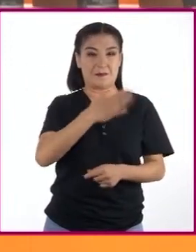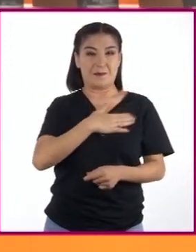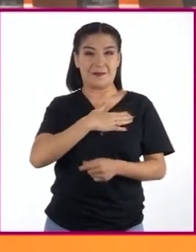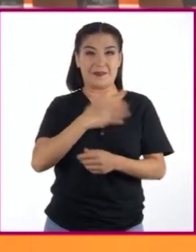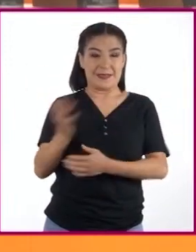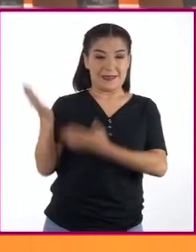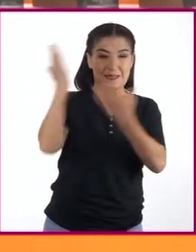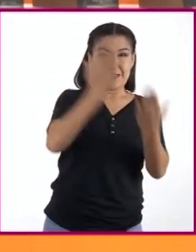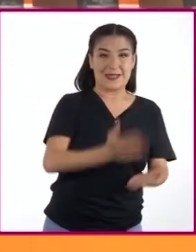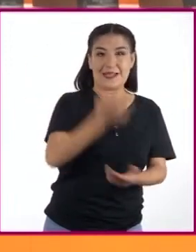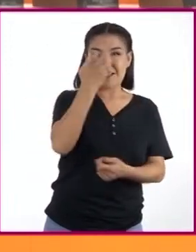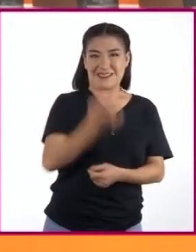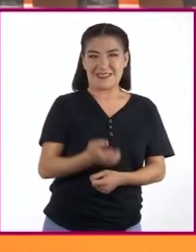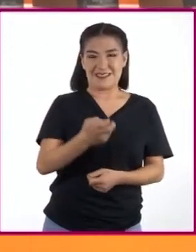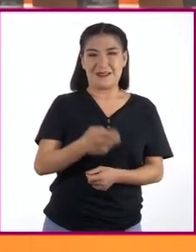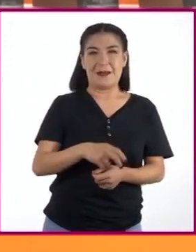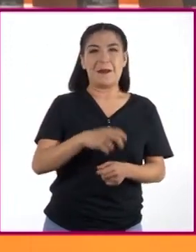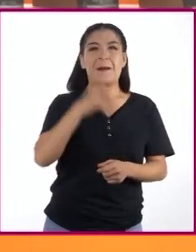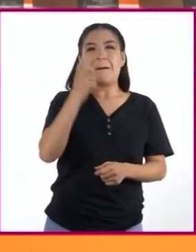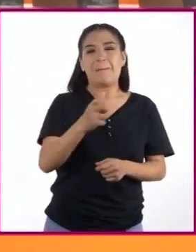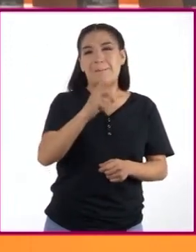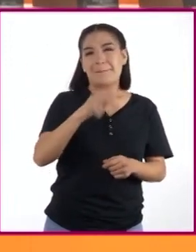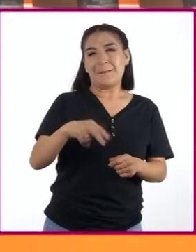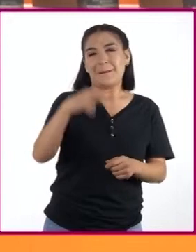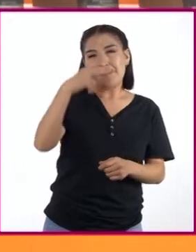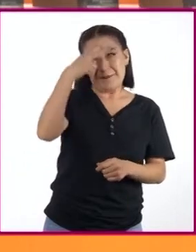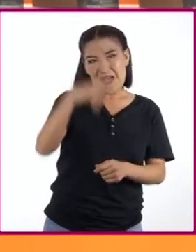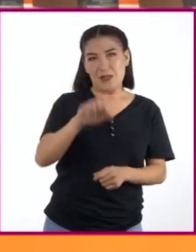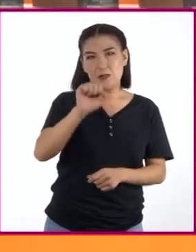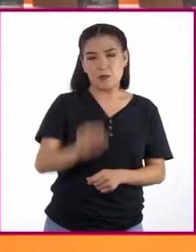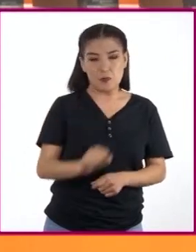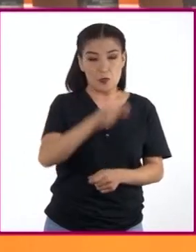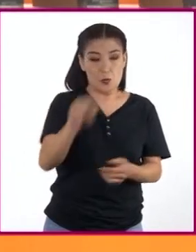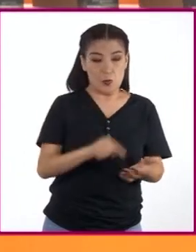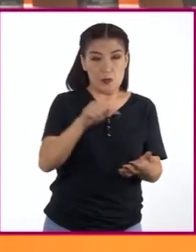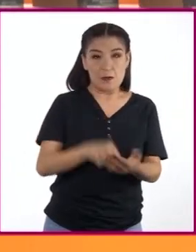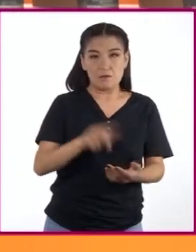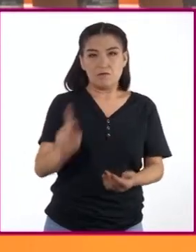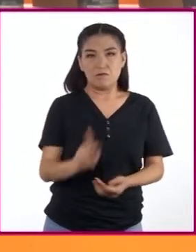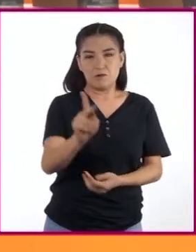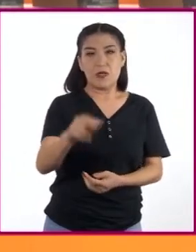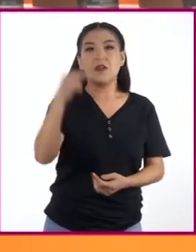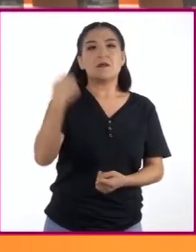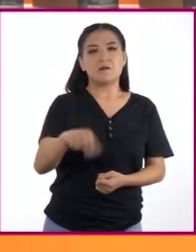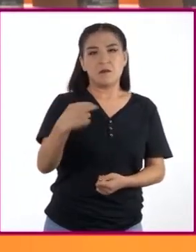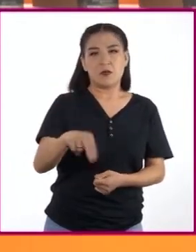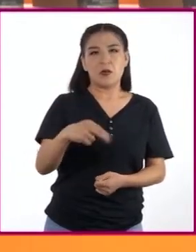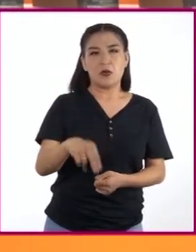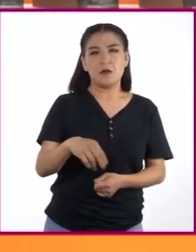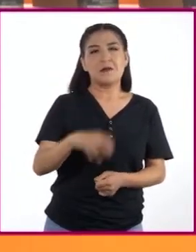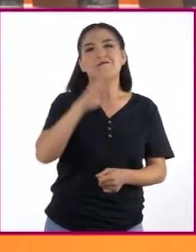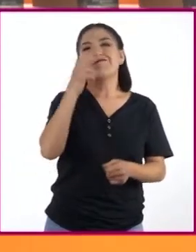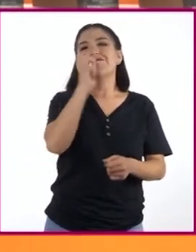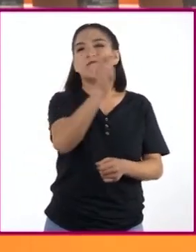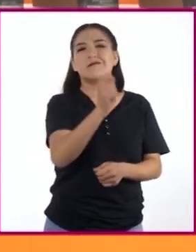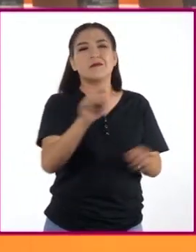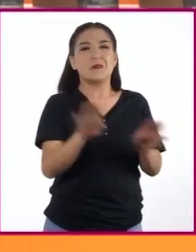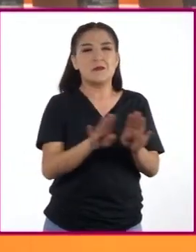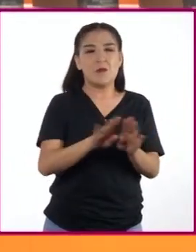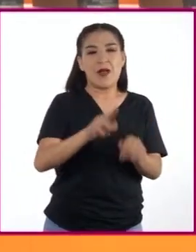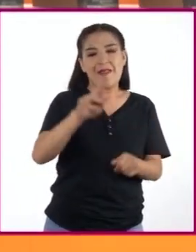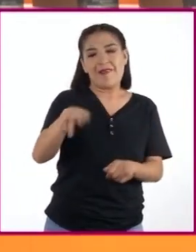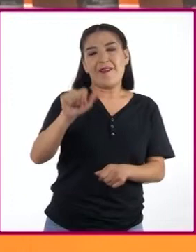tierras mesoamericanas, a los pobladores originarios los denominaron como naturales o